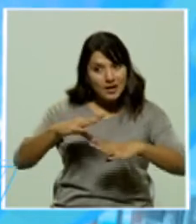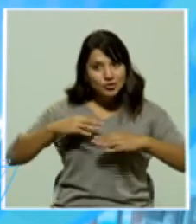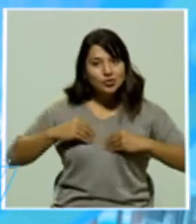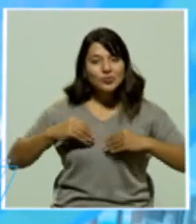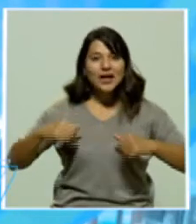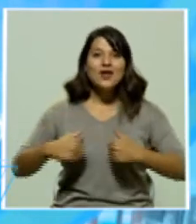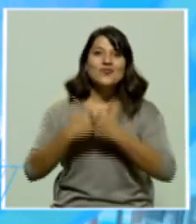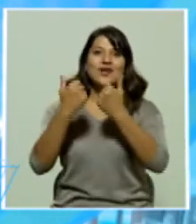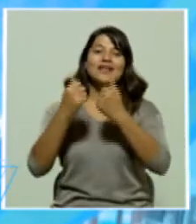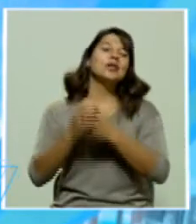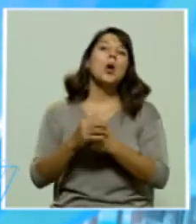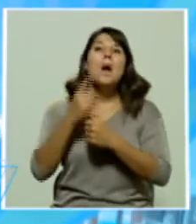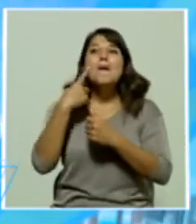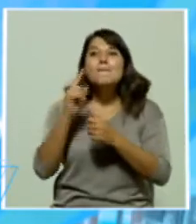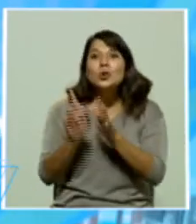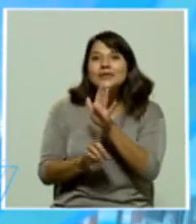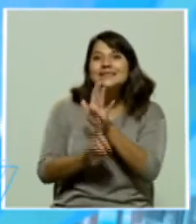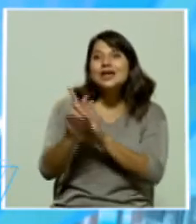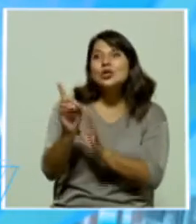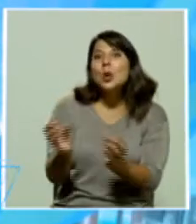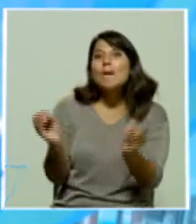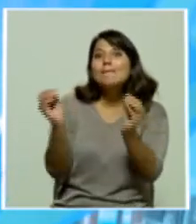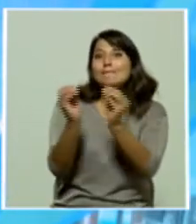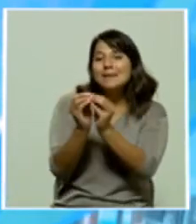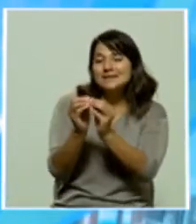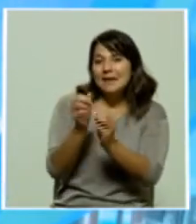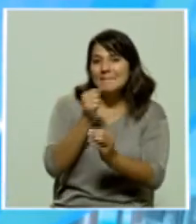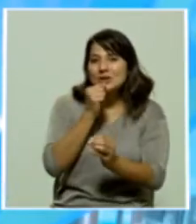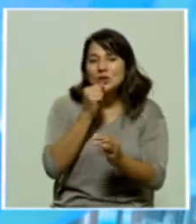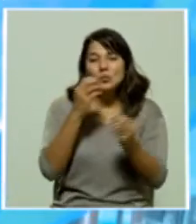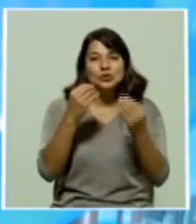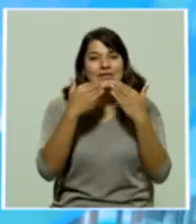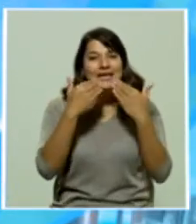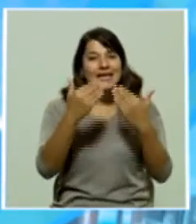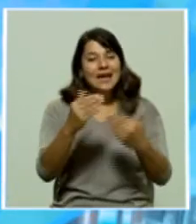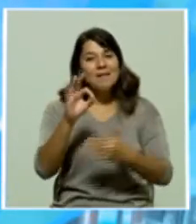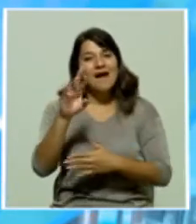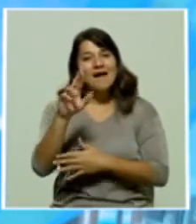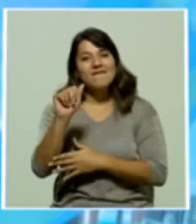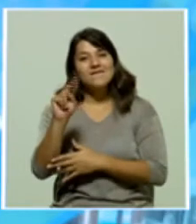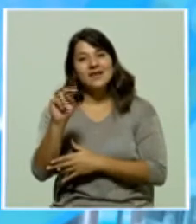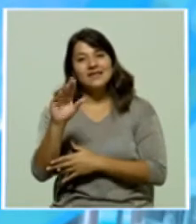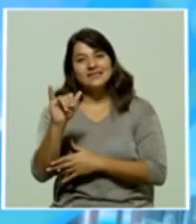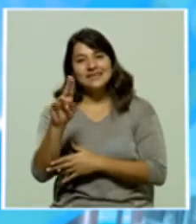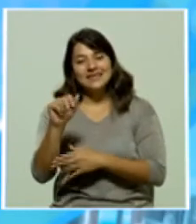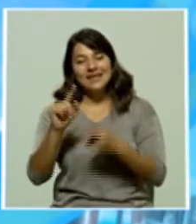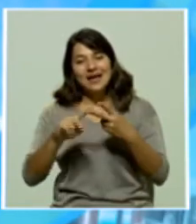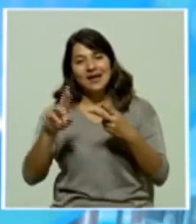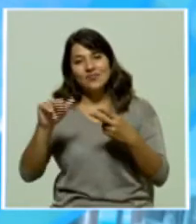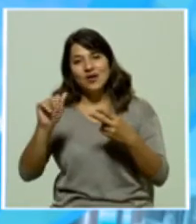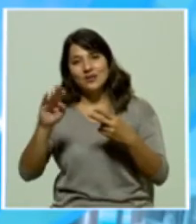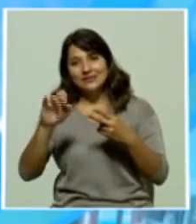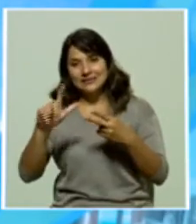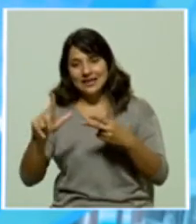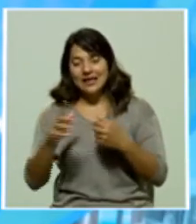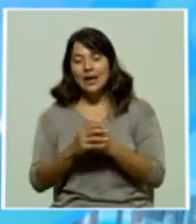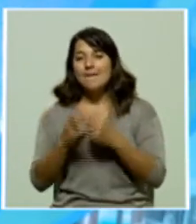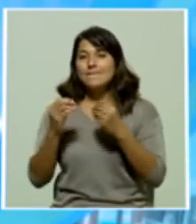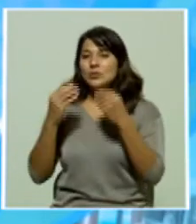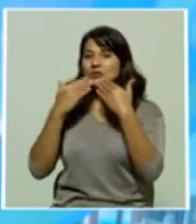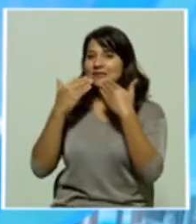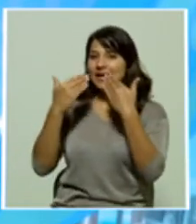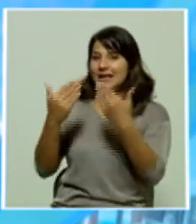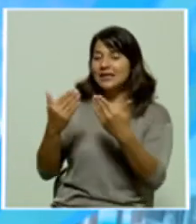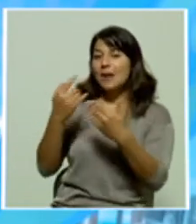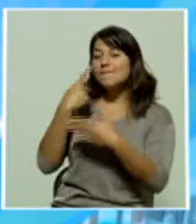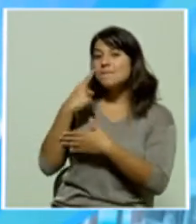aventura, por expandir los límites. Muchas gracias, Francina Delgado, Randall Rivera. Muchas gracias